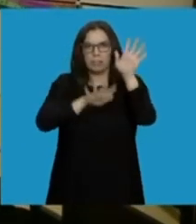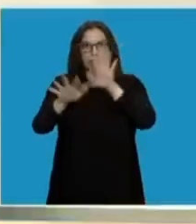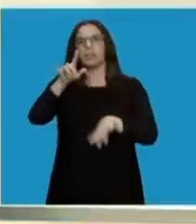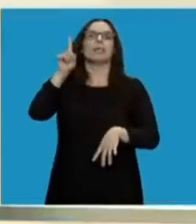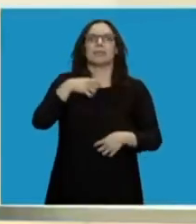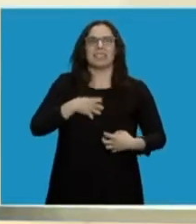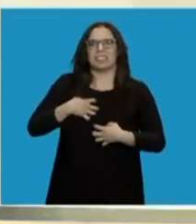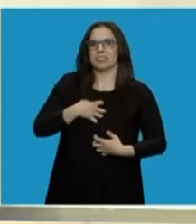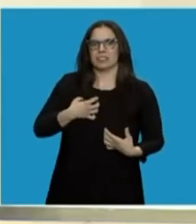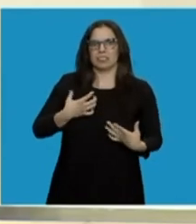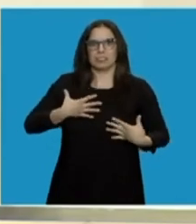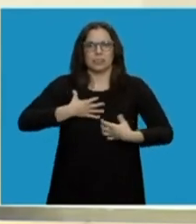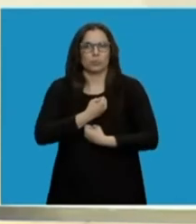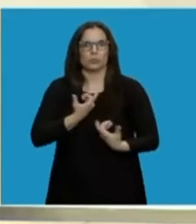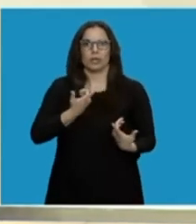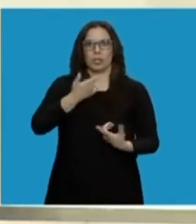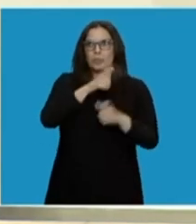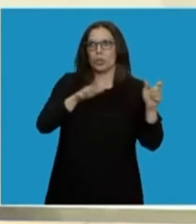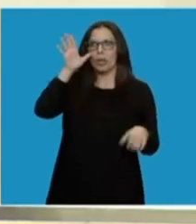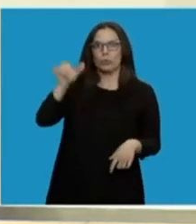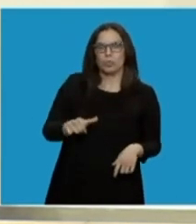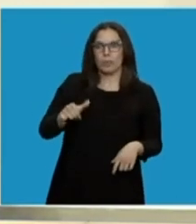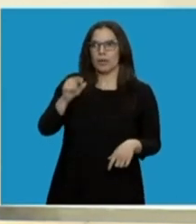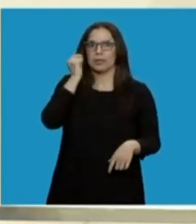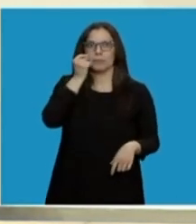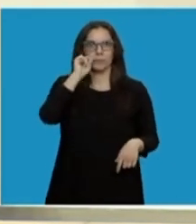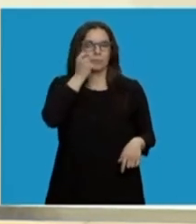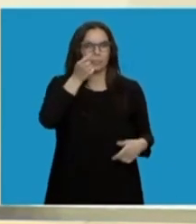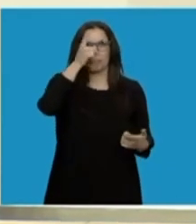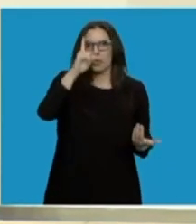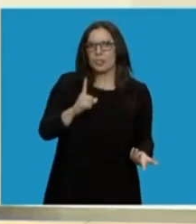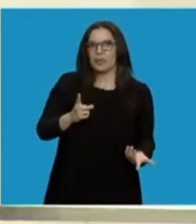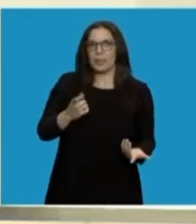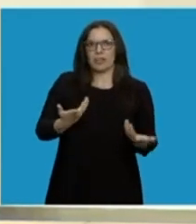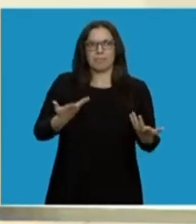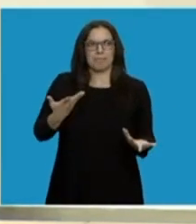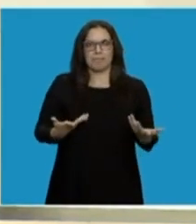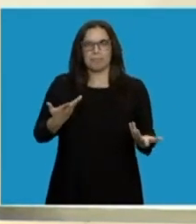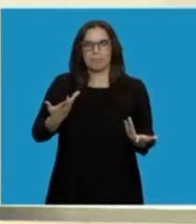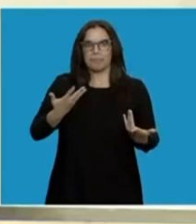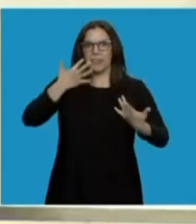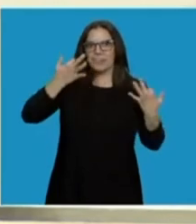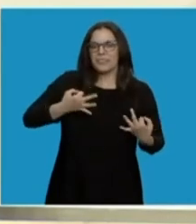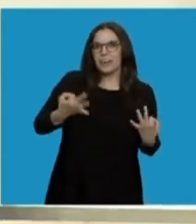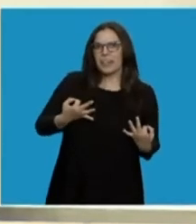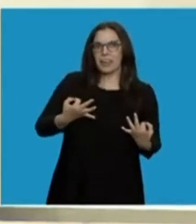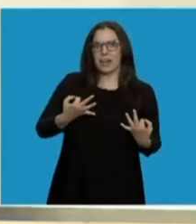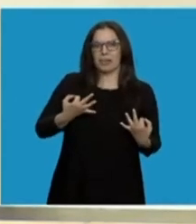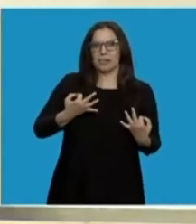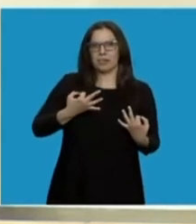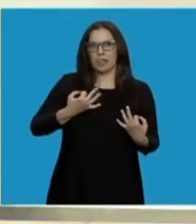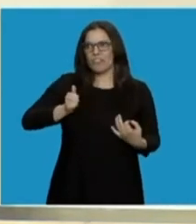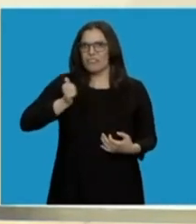generando angustia a quienes escuchaban informaciones y no se sabían que eran realmente noticias